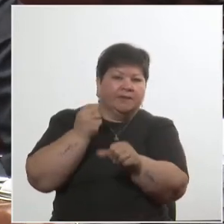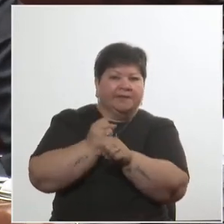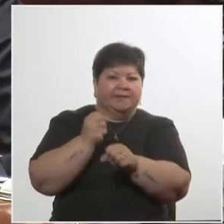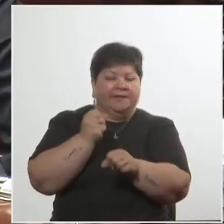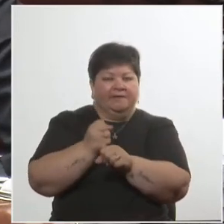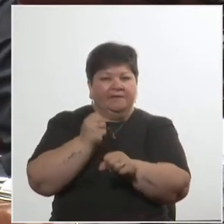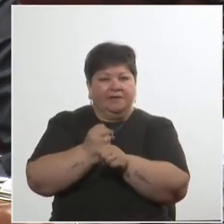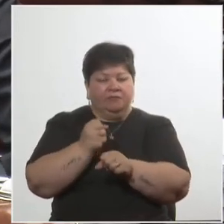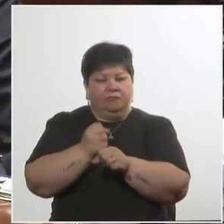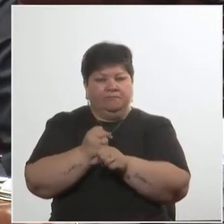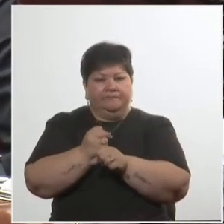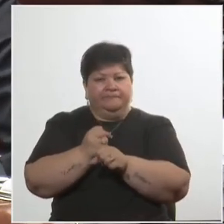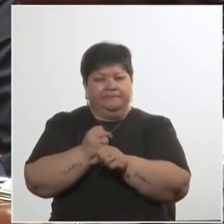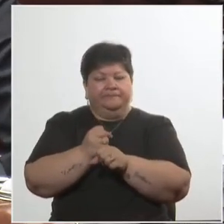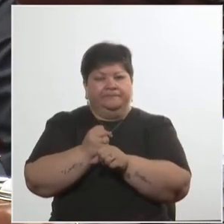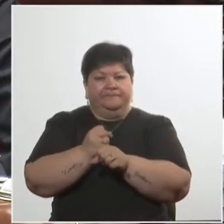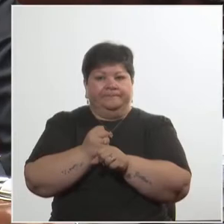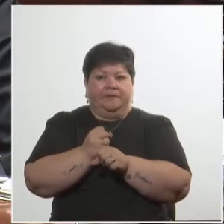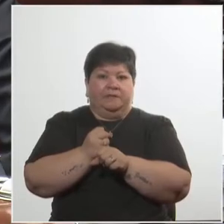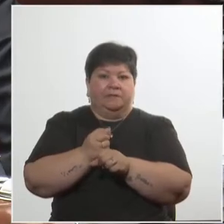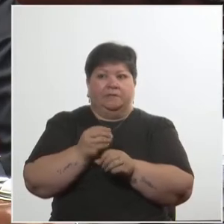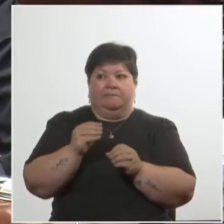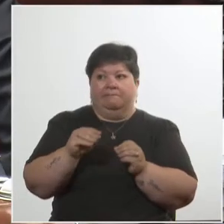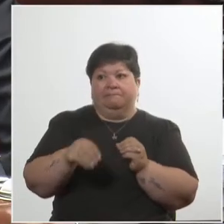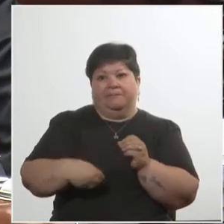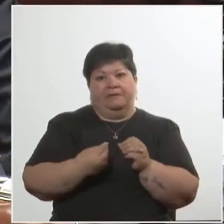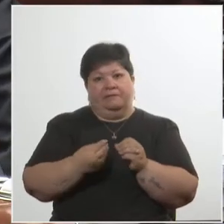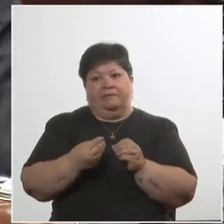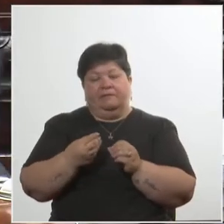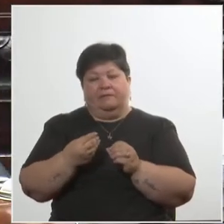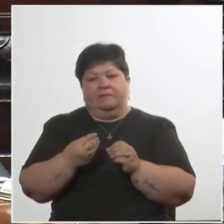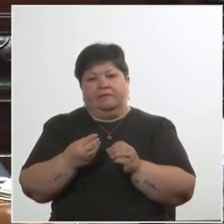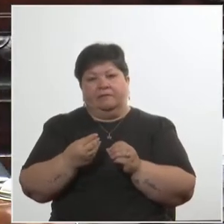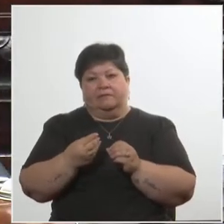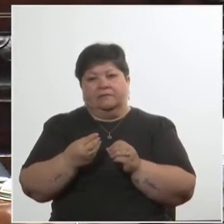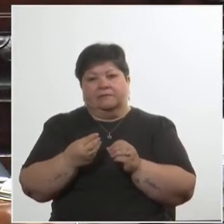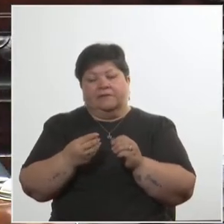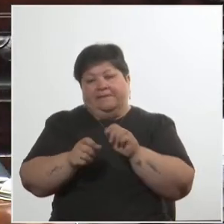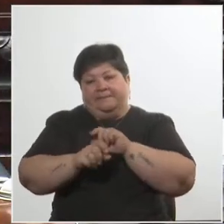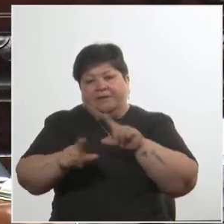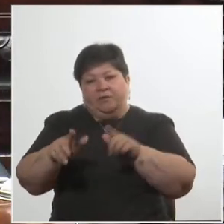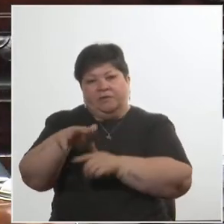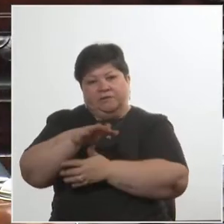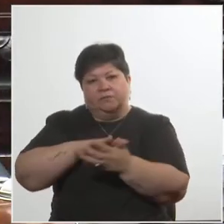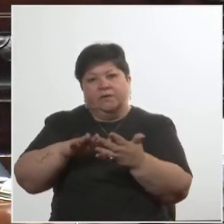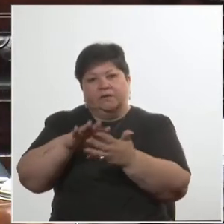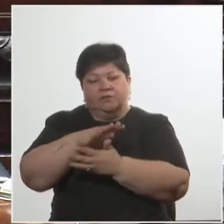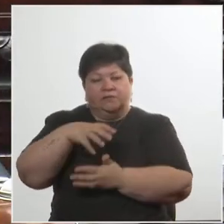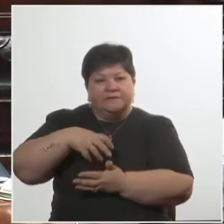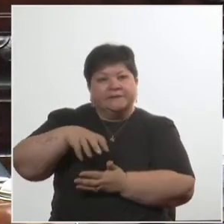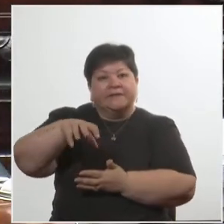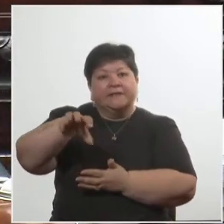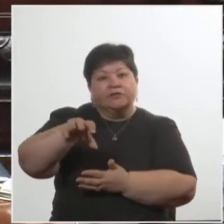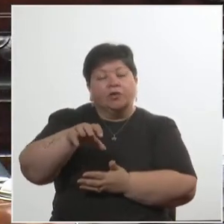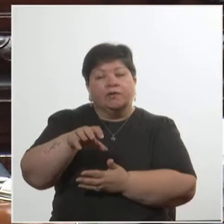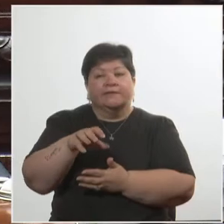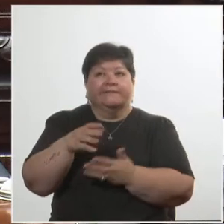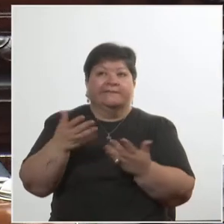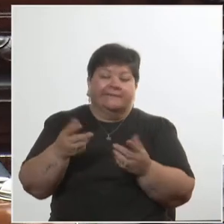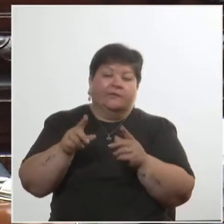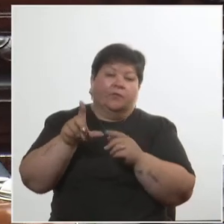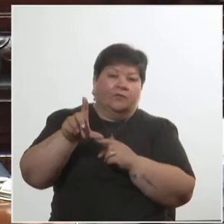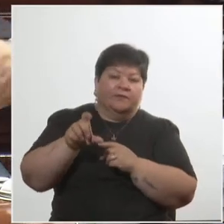y obviamente que cuya pérdida perjudicaría al sector una actividad fuertemente vinculada al turismo